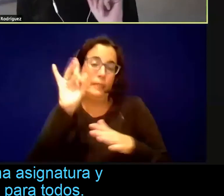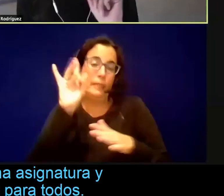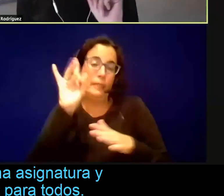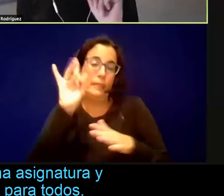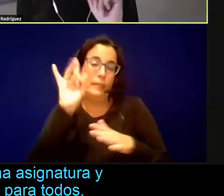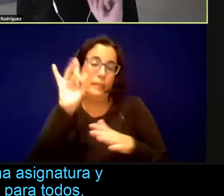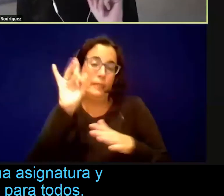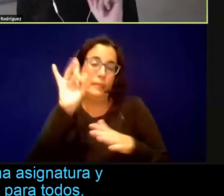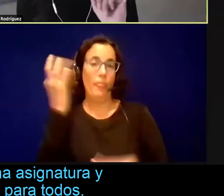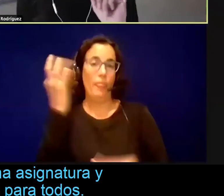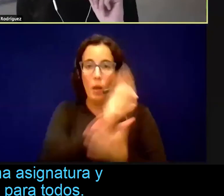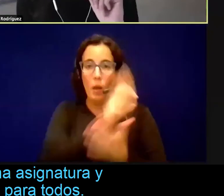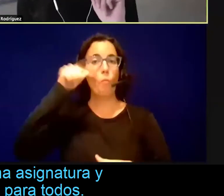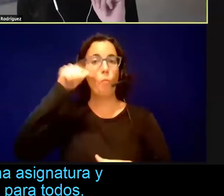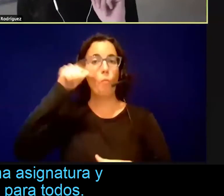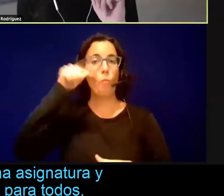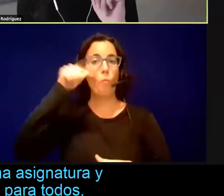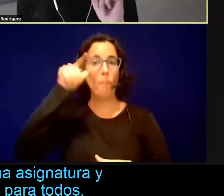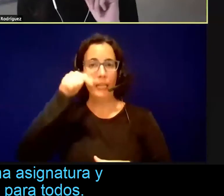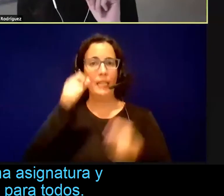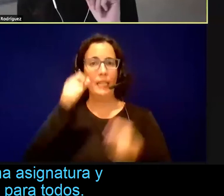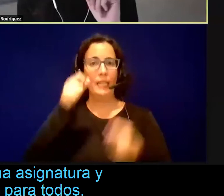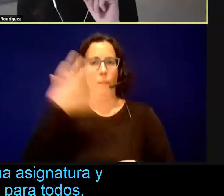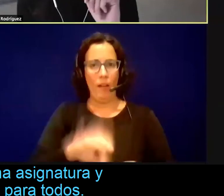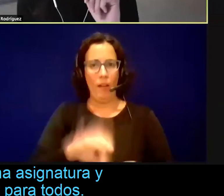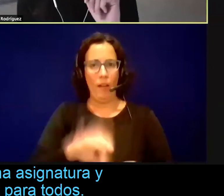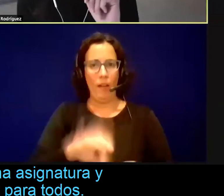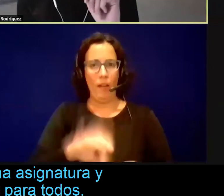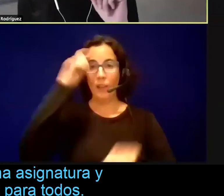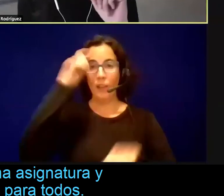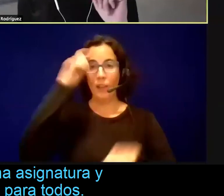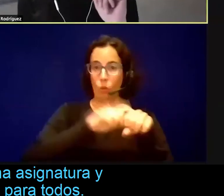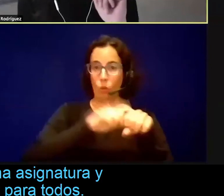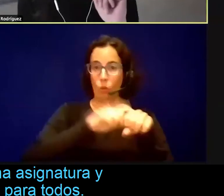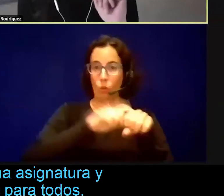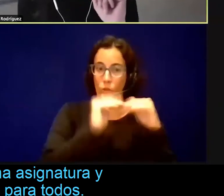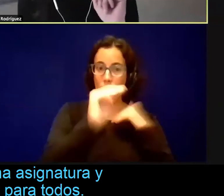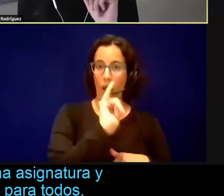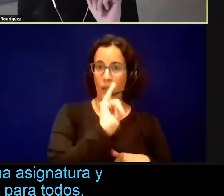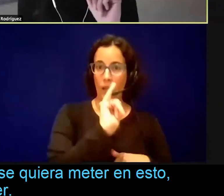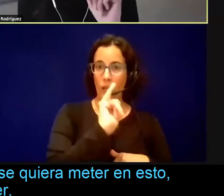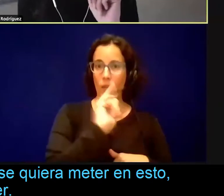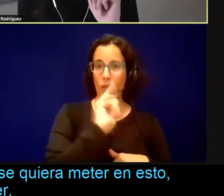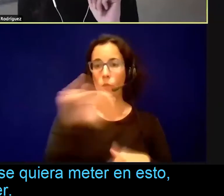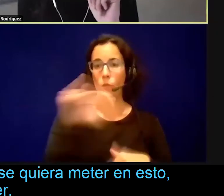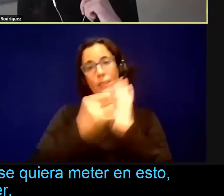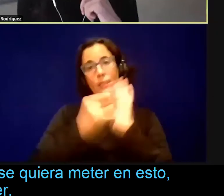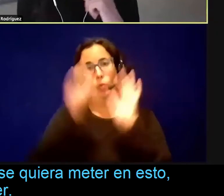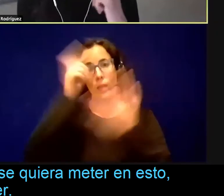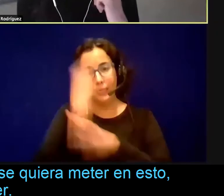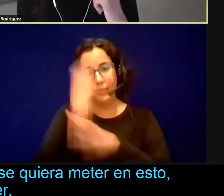hay máster habilitante en ecología y sostenibilidad, pues tendría que haber un máster habilitante de arquitectura de diseño para todos. Y